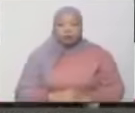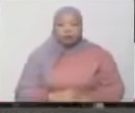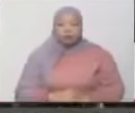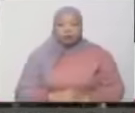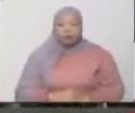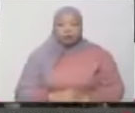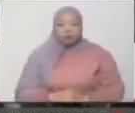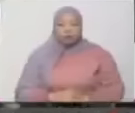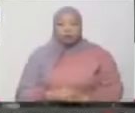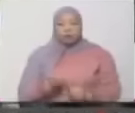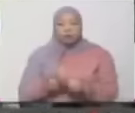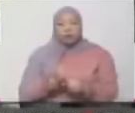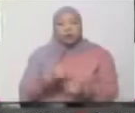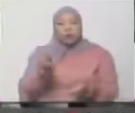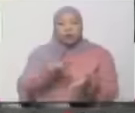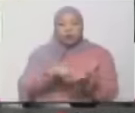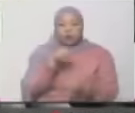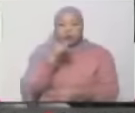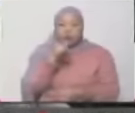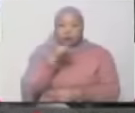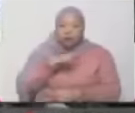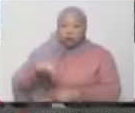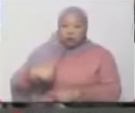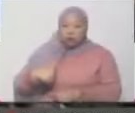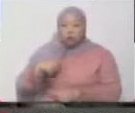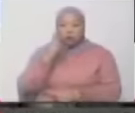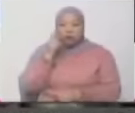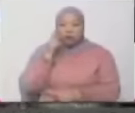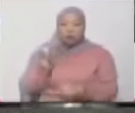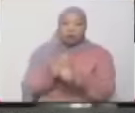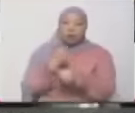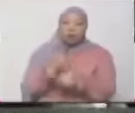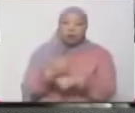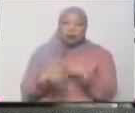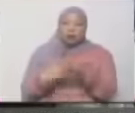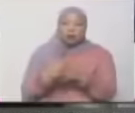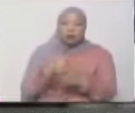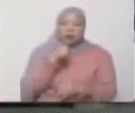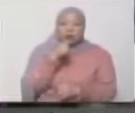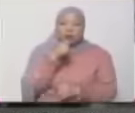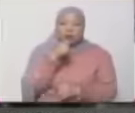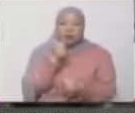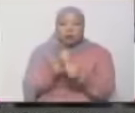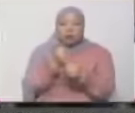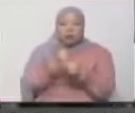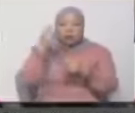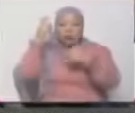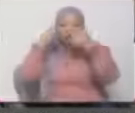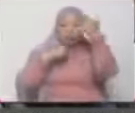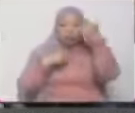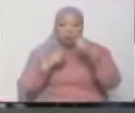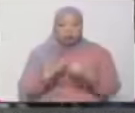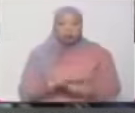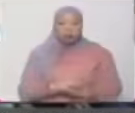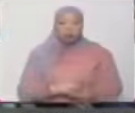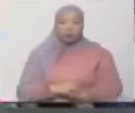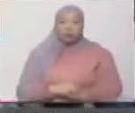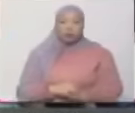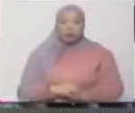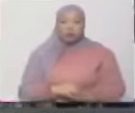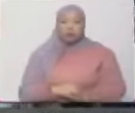Y esto lo decimos, presidente, porque no estamos partiendo desde cero. El comandante Chávez y usted, presidente, lograron